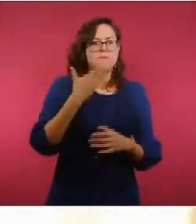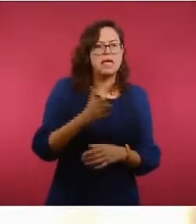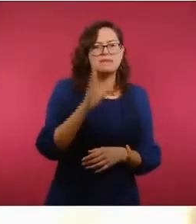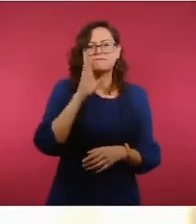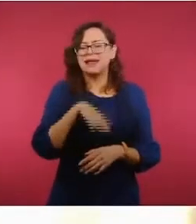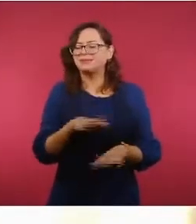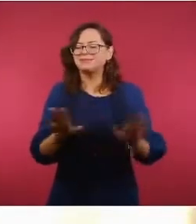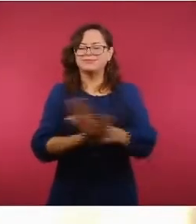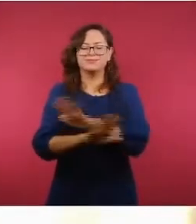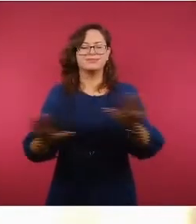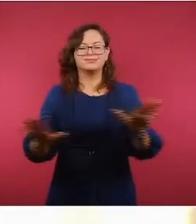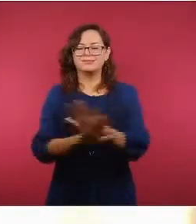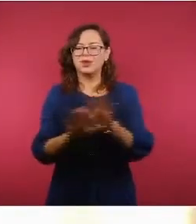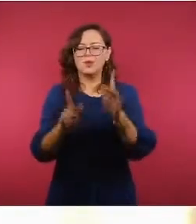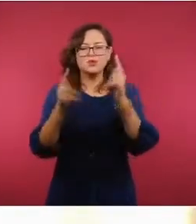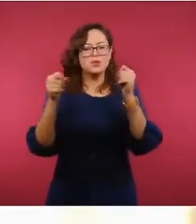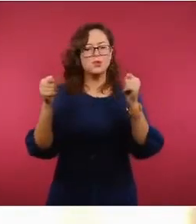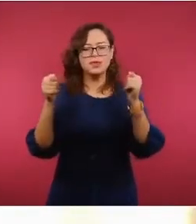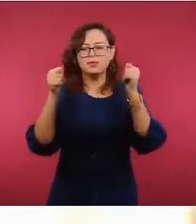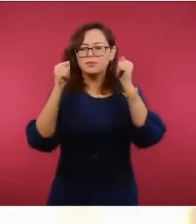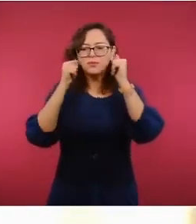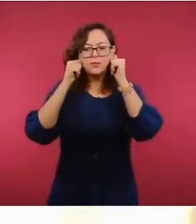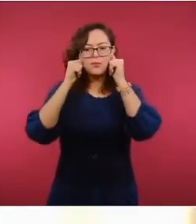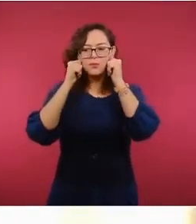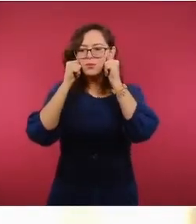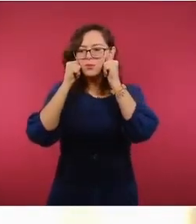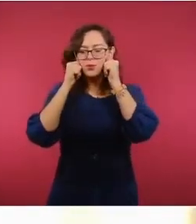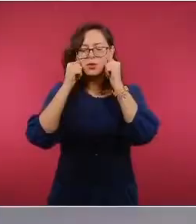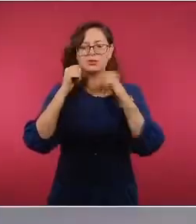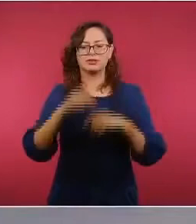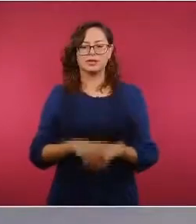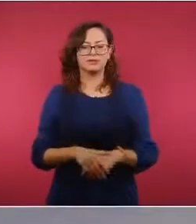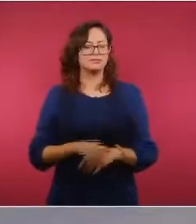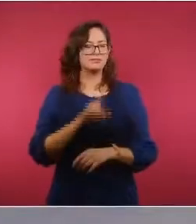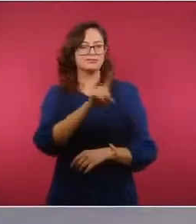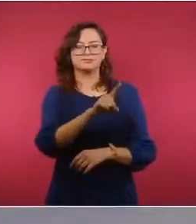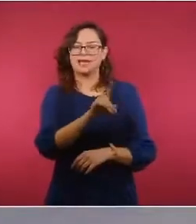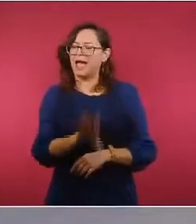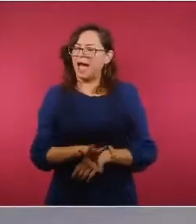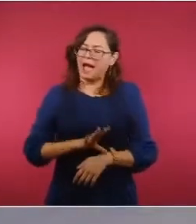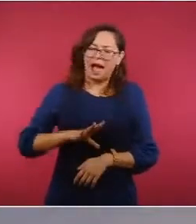sin duda estamos hablando de un exceso,